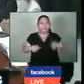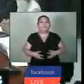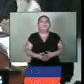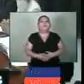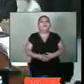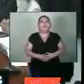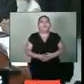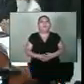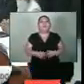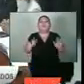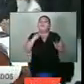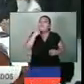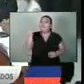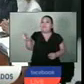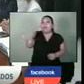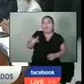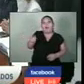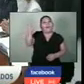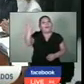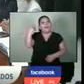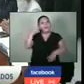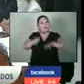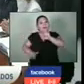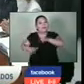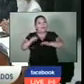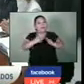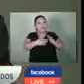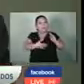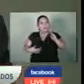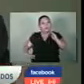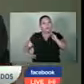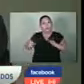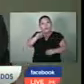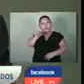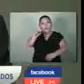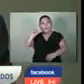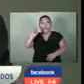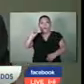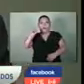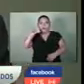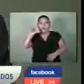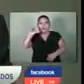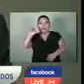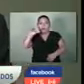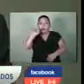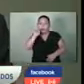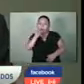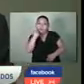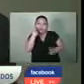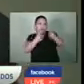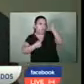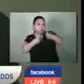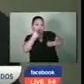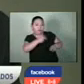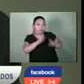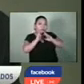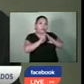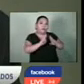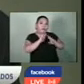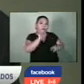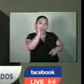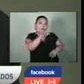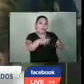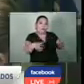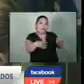Hoy fue el turno del exsecretario jurídico de la presidencia, Luis Mario Rodríguez, de aclarar dudas en la Comisión Especial de la Asamblea Legislativa